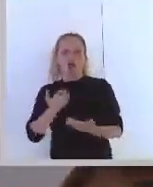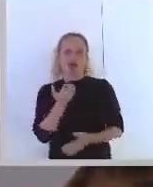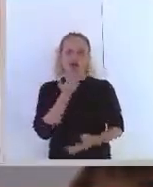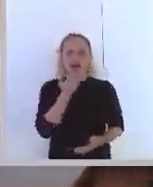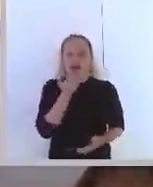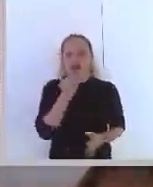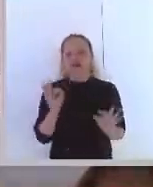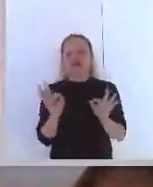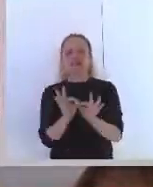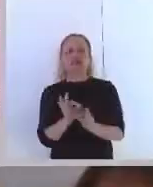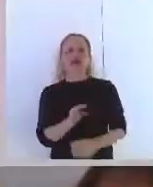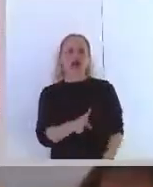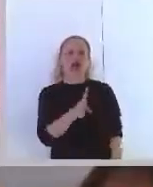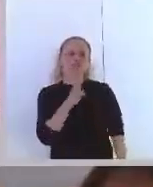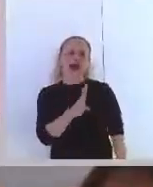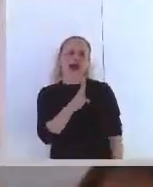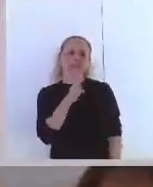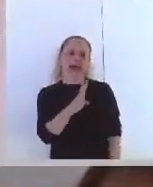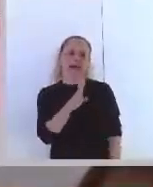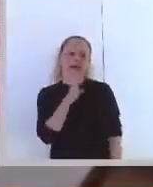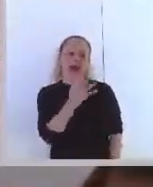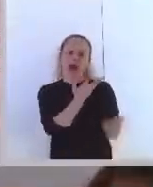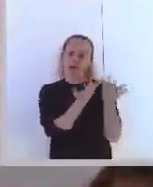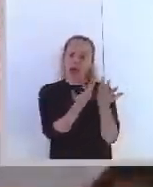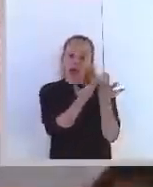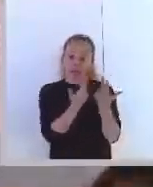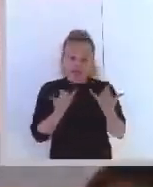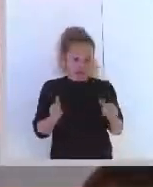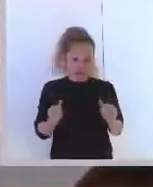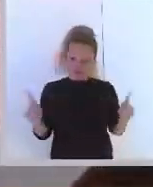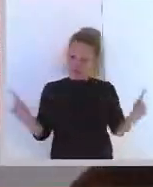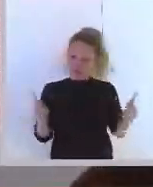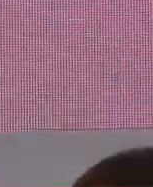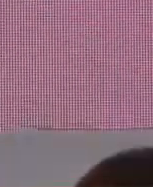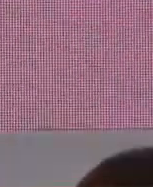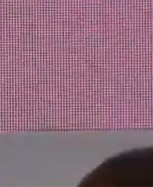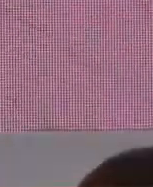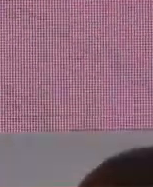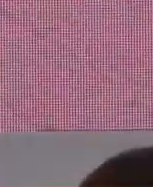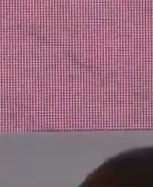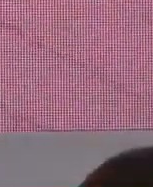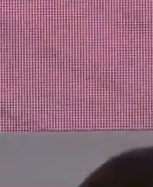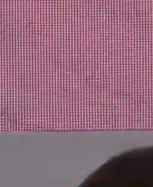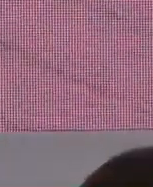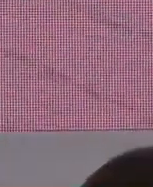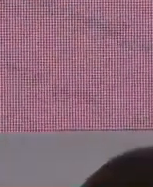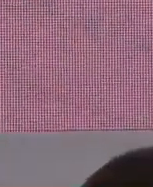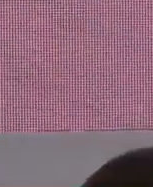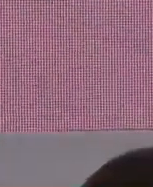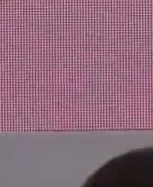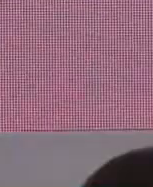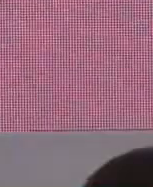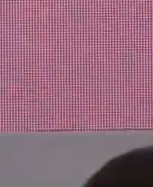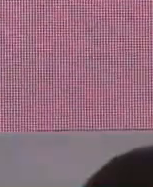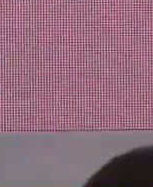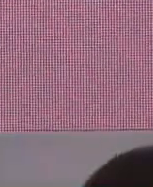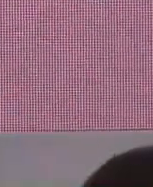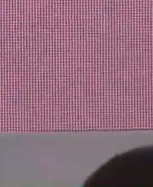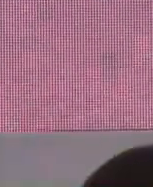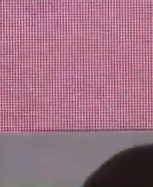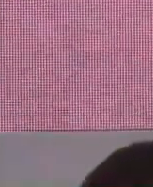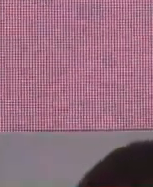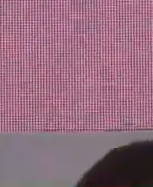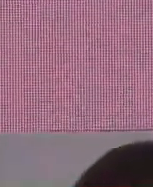sencillamente hablar y escuchar, porque el diálogo supone, en un país tan conflictivo como Colombia, la